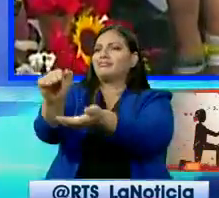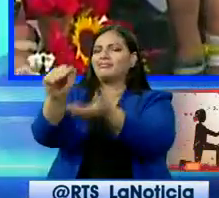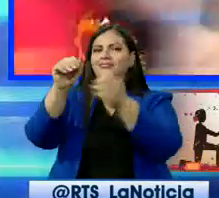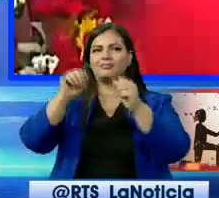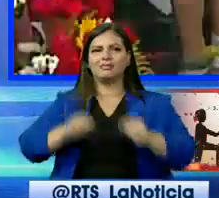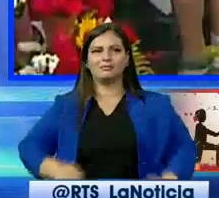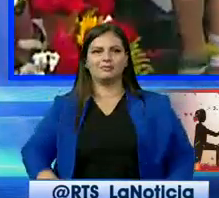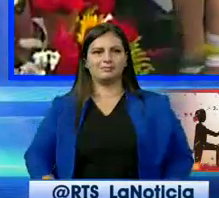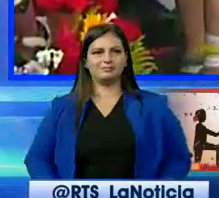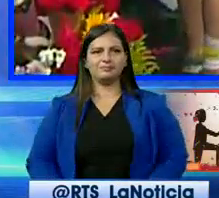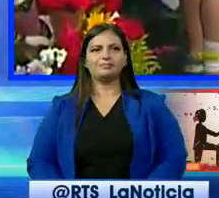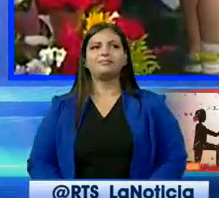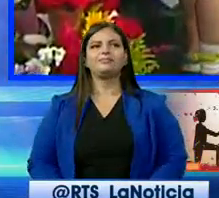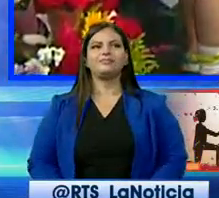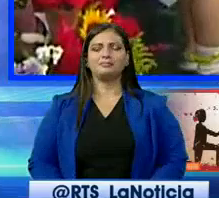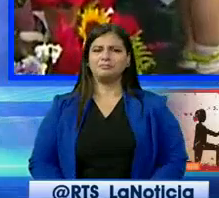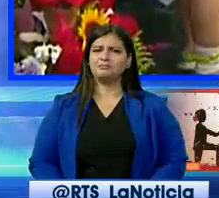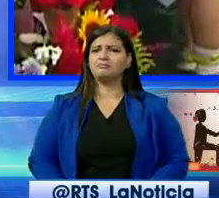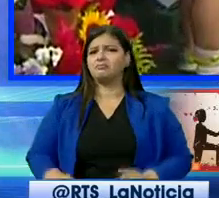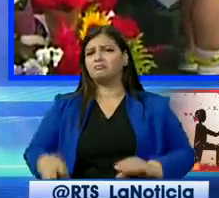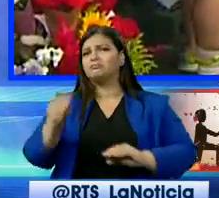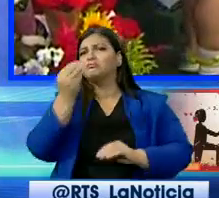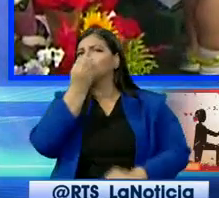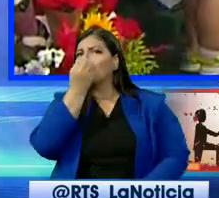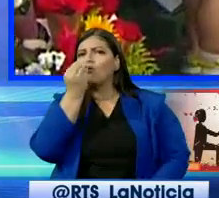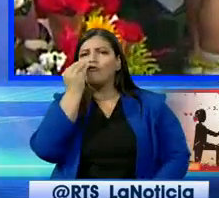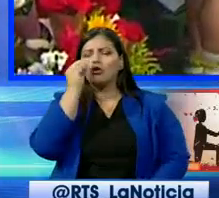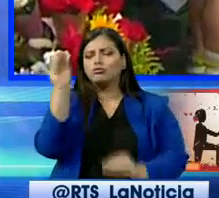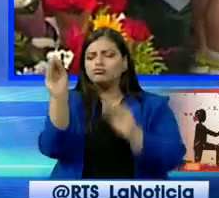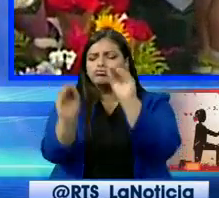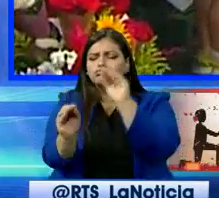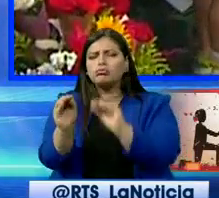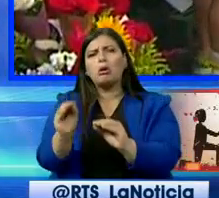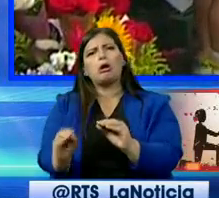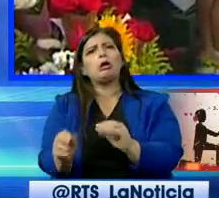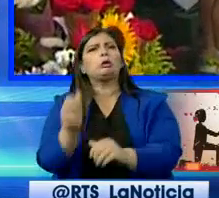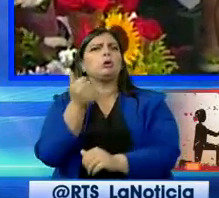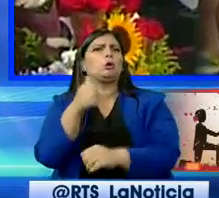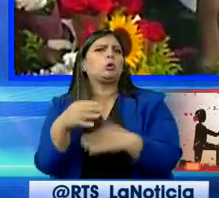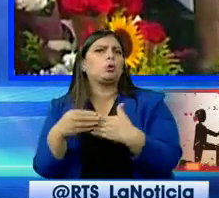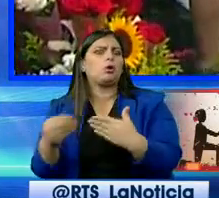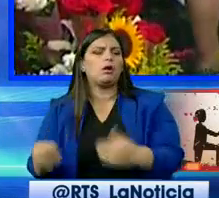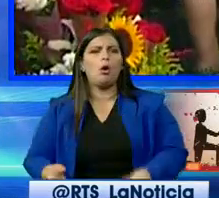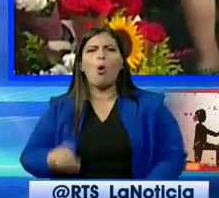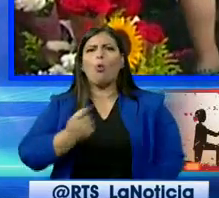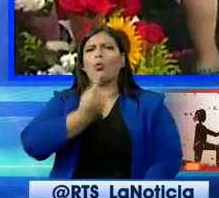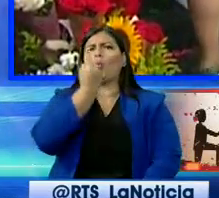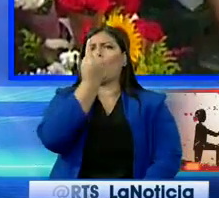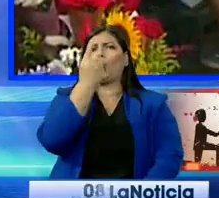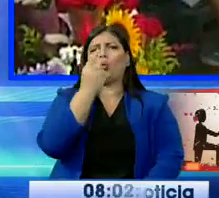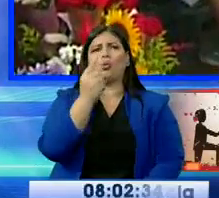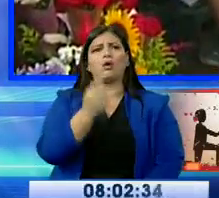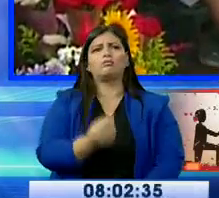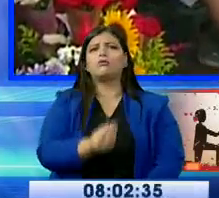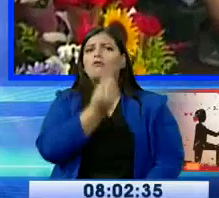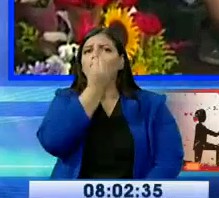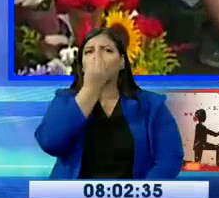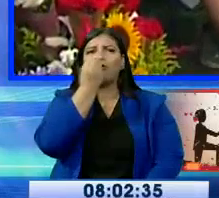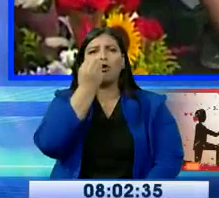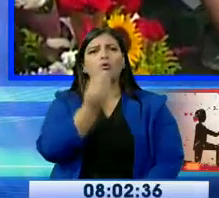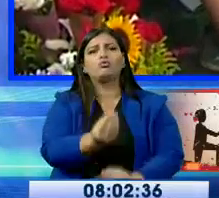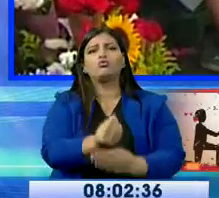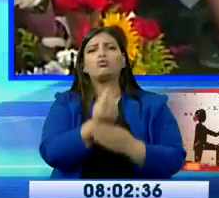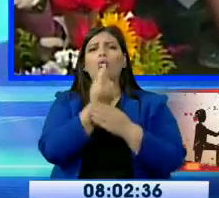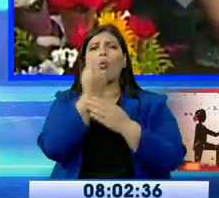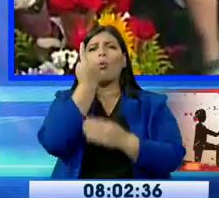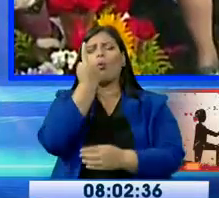arreglos desde $10 o puede llevar una florcita por $1. Lo importante es el detalle y que